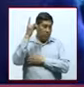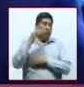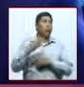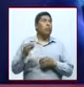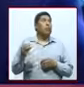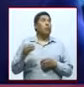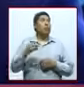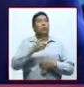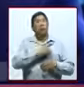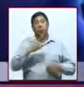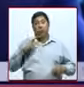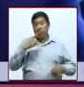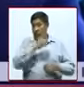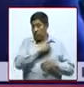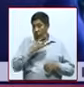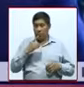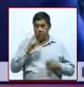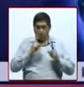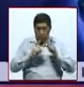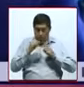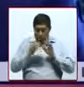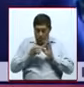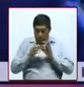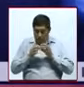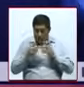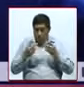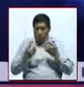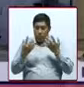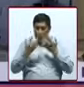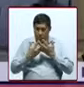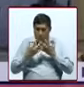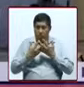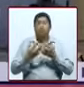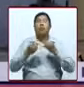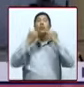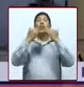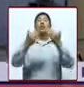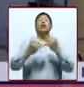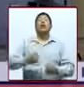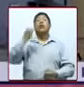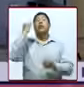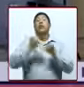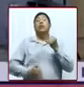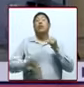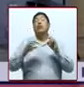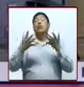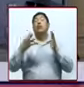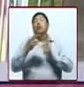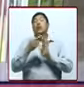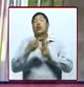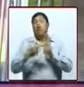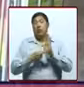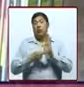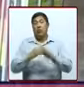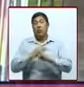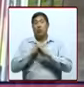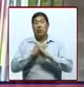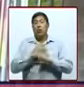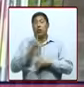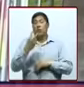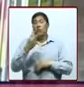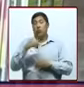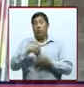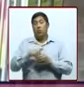Predisposición la Cámara de Diputados para buscar ciertos mecanismos a futuras. Muchas gracias. Finalmente, no hay norma que impida a que se lleven dos